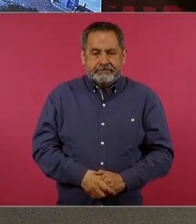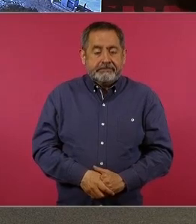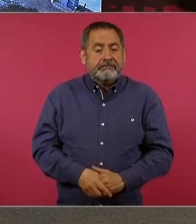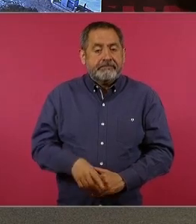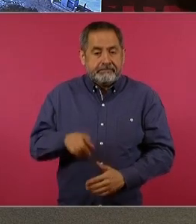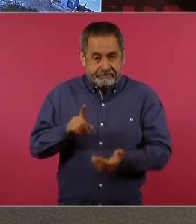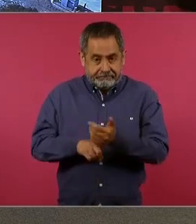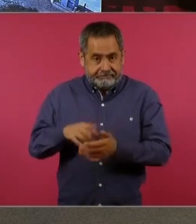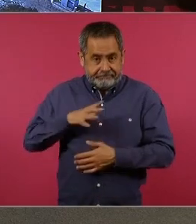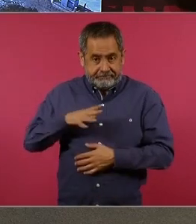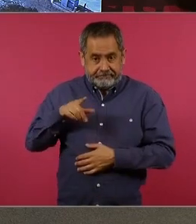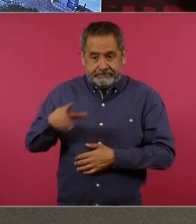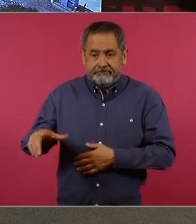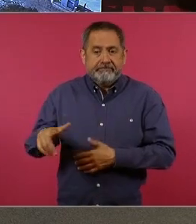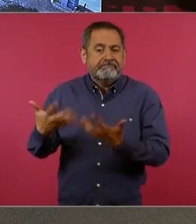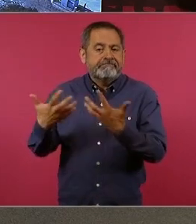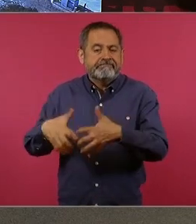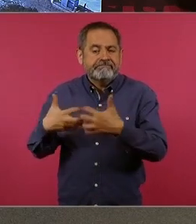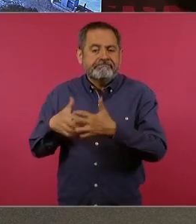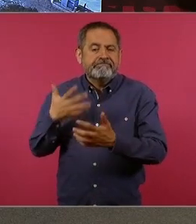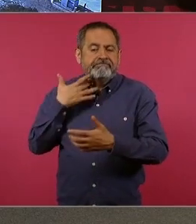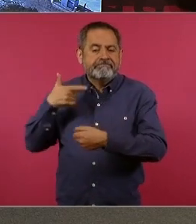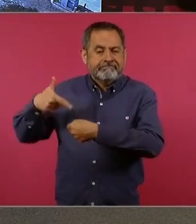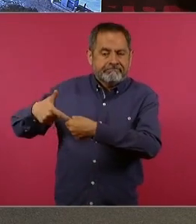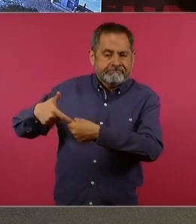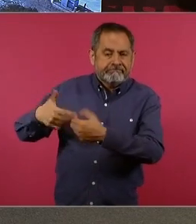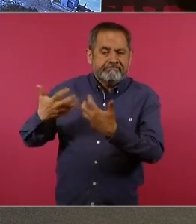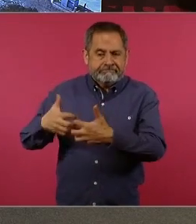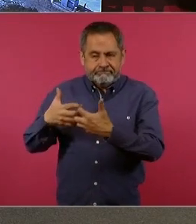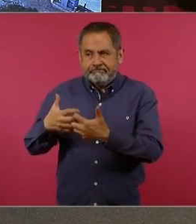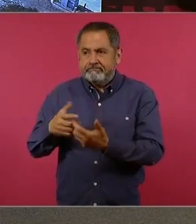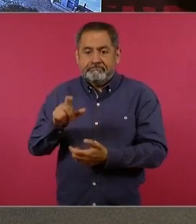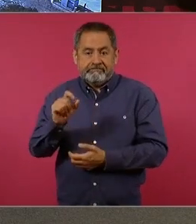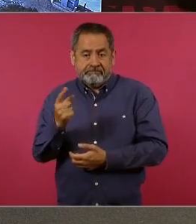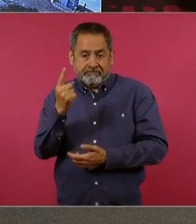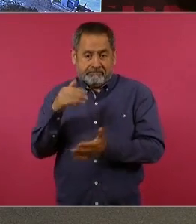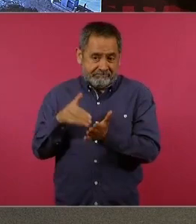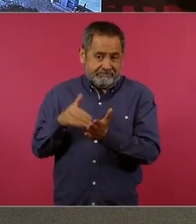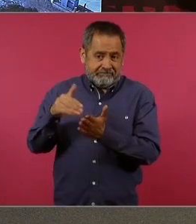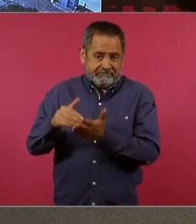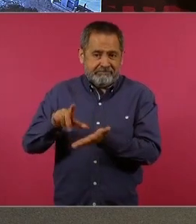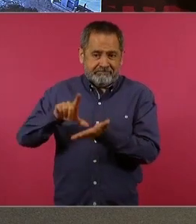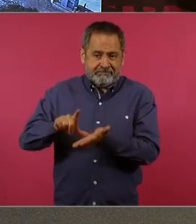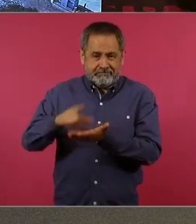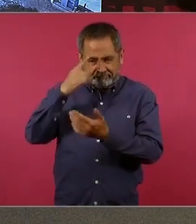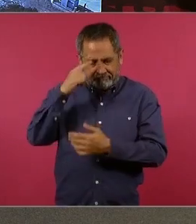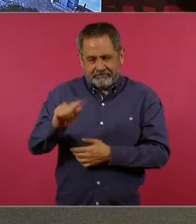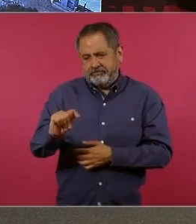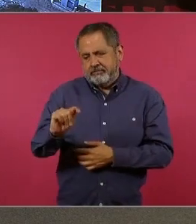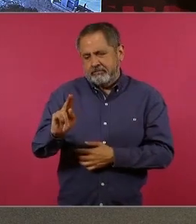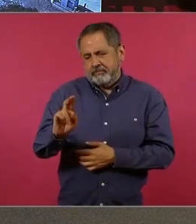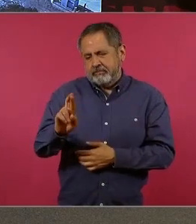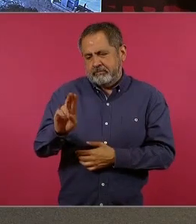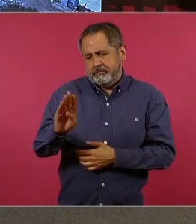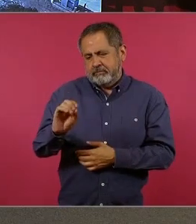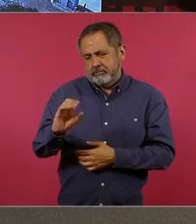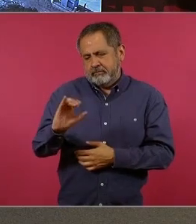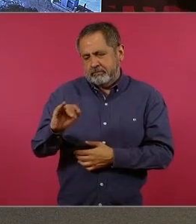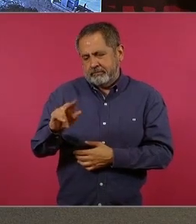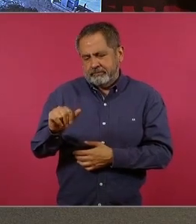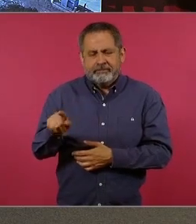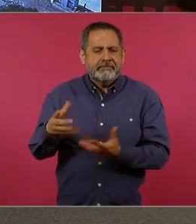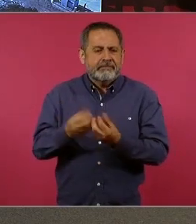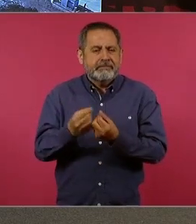Tenemos una planta de combustibles que nos permite albergar hasta 21 millones de litros de turbocina, lo que le da una capacidad